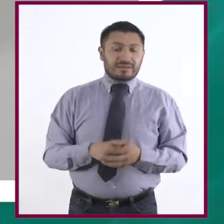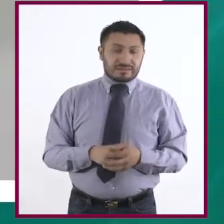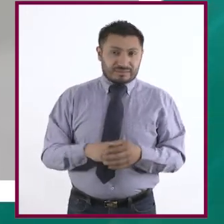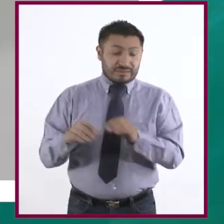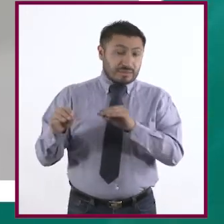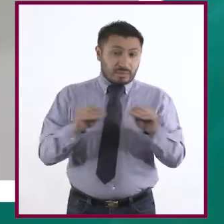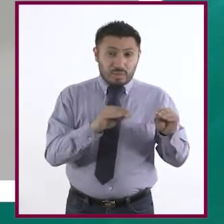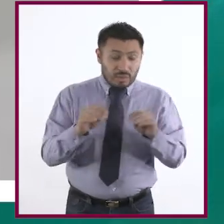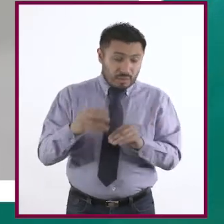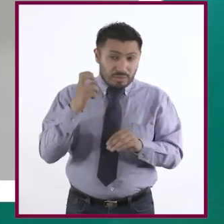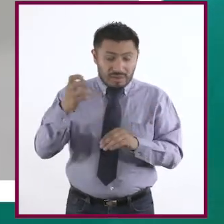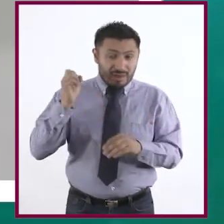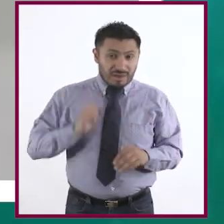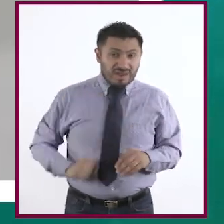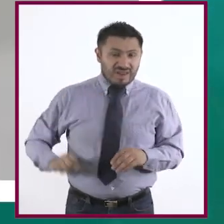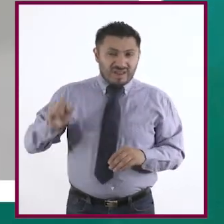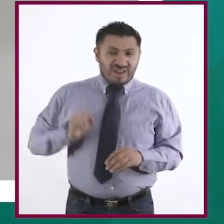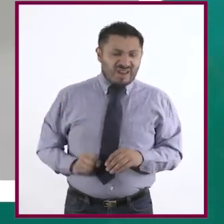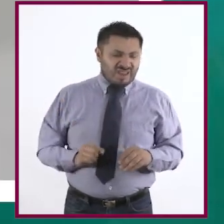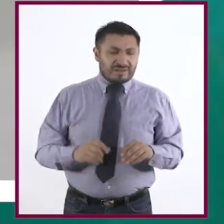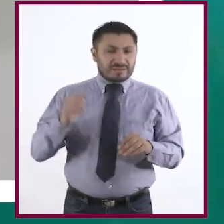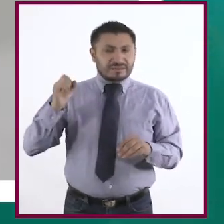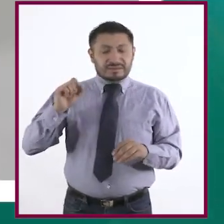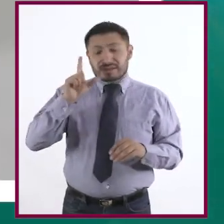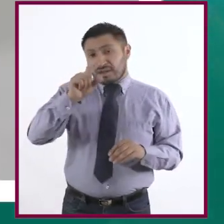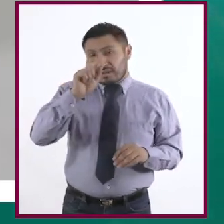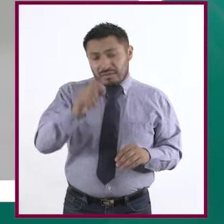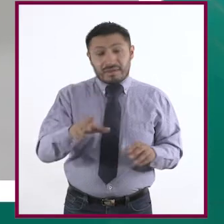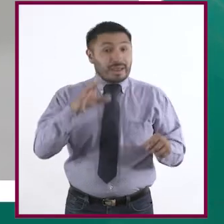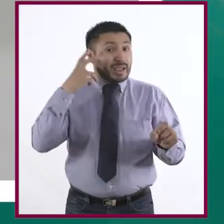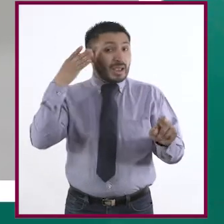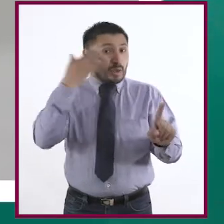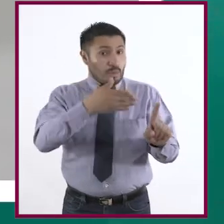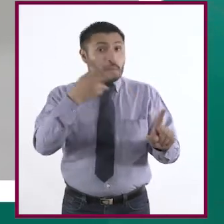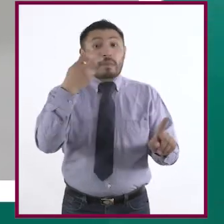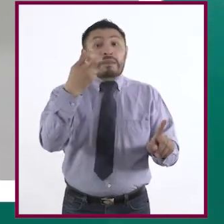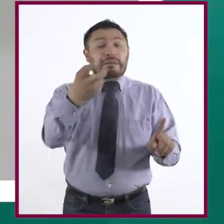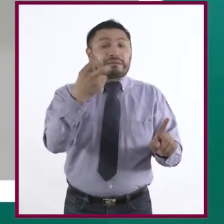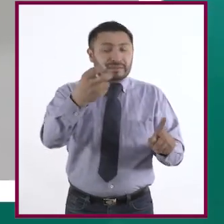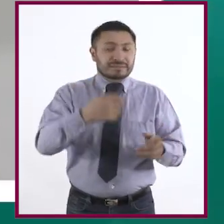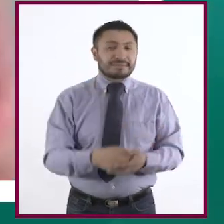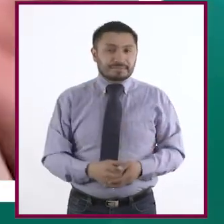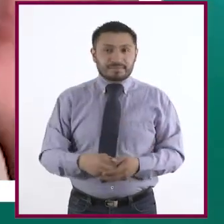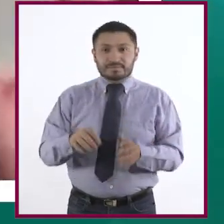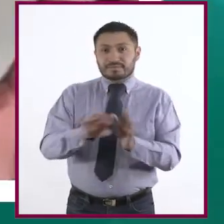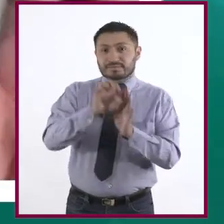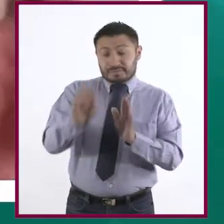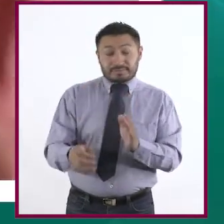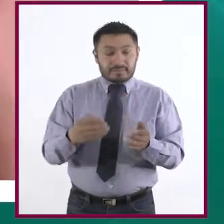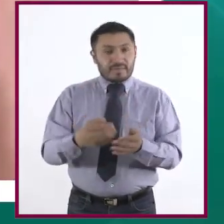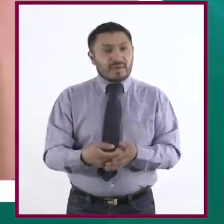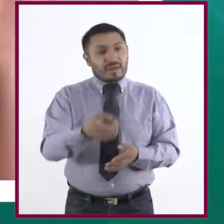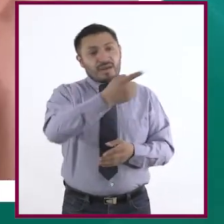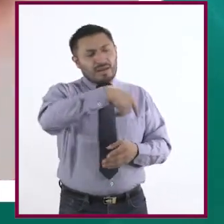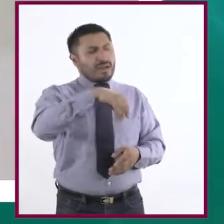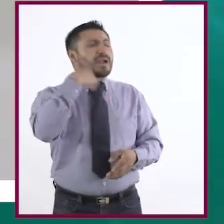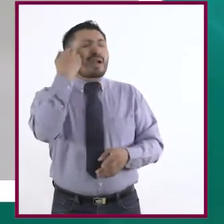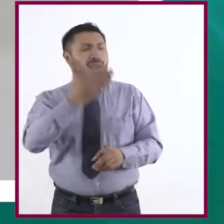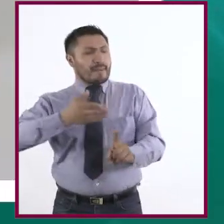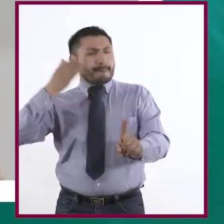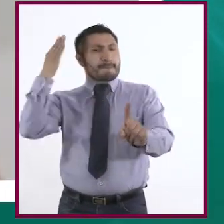movimiento de mediados del siglo XX, donde ese era el objetivo, ¿no? Más que, por un lado, era mejorar a los que